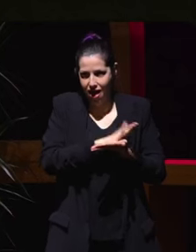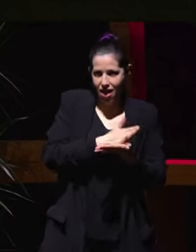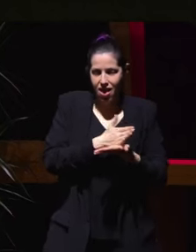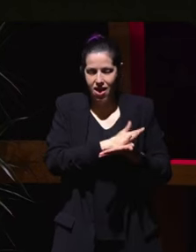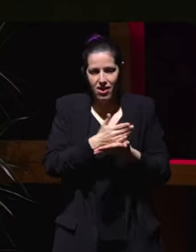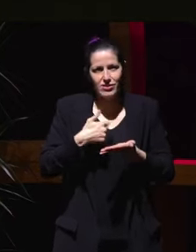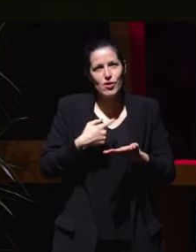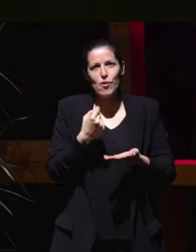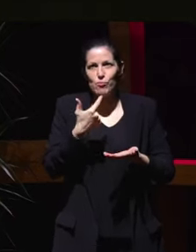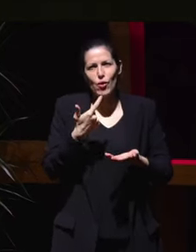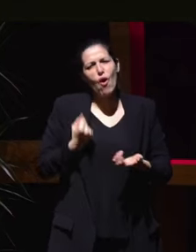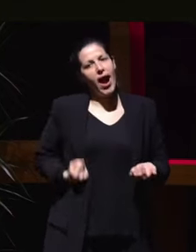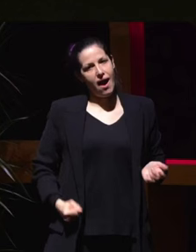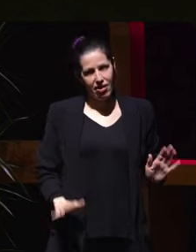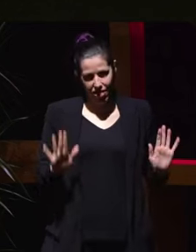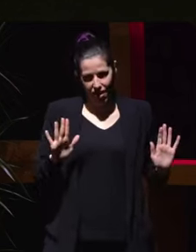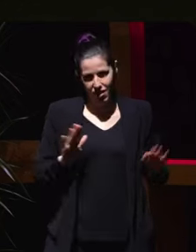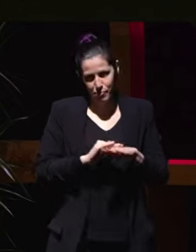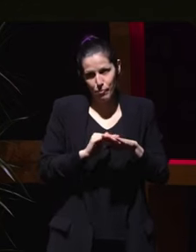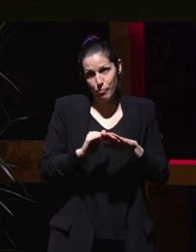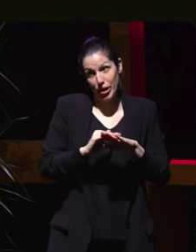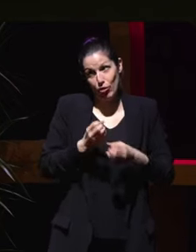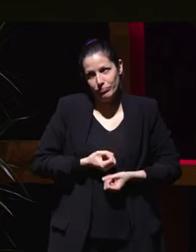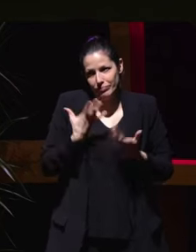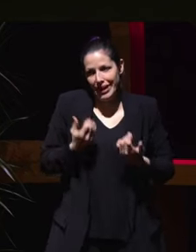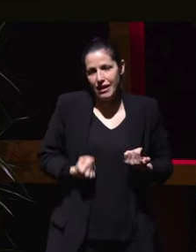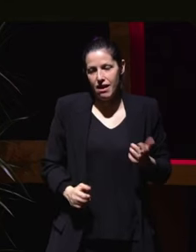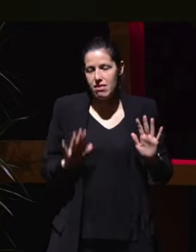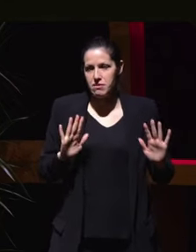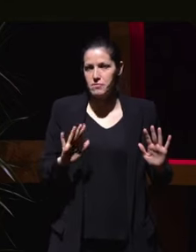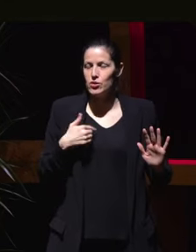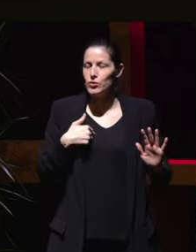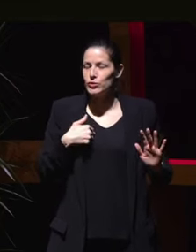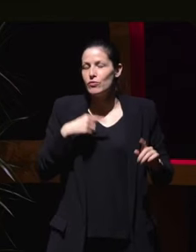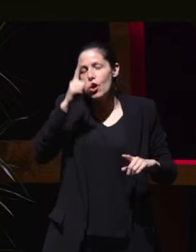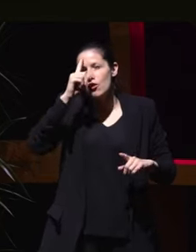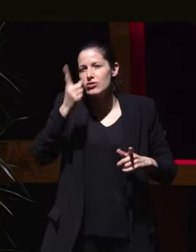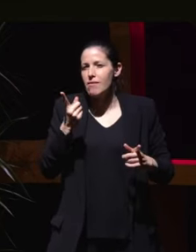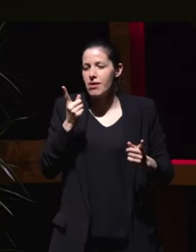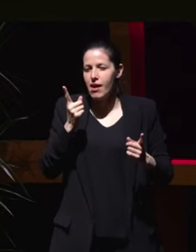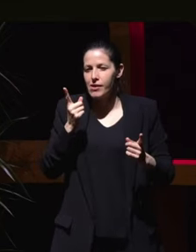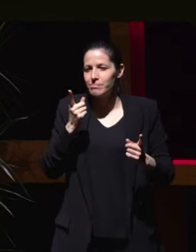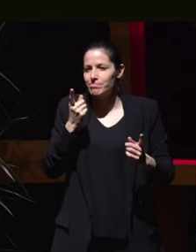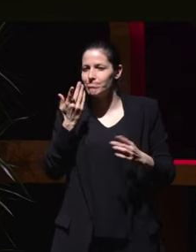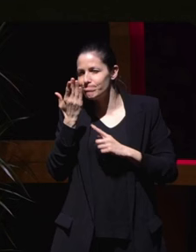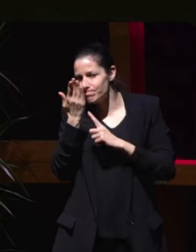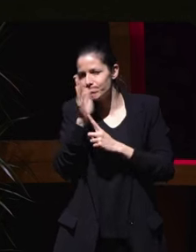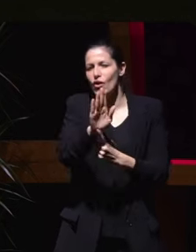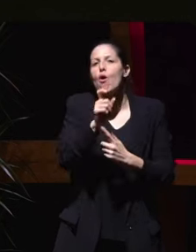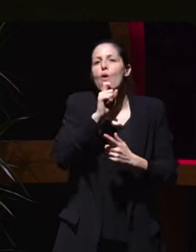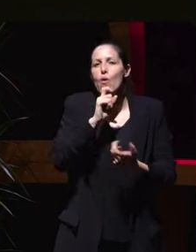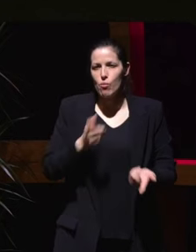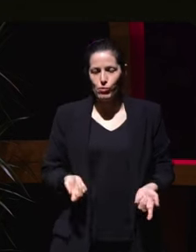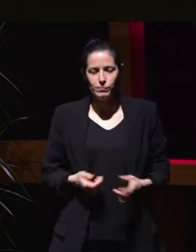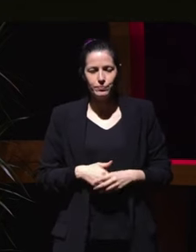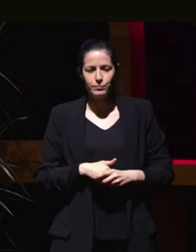pero estaba cagada, perdón por la expresión, porque no sabía lo que me iba a enfrentar. Y ahí empezó un poco pues, a miña carrera. Por eso digo